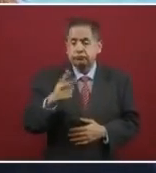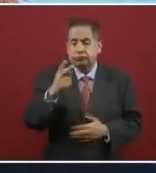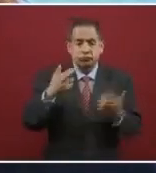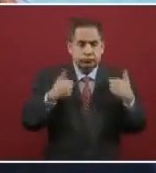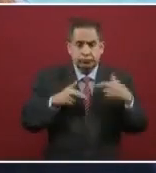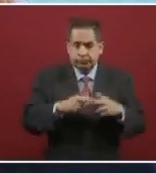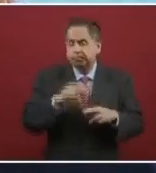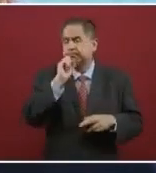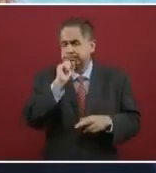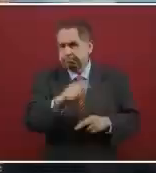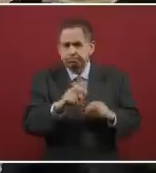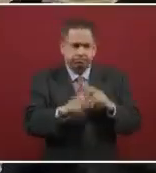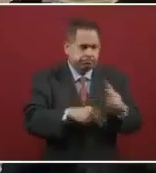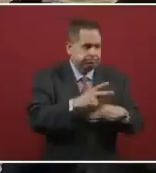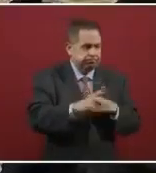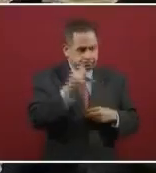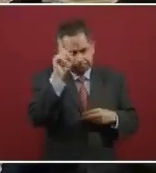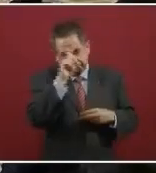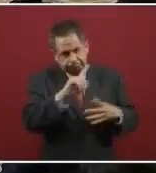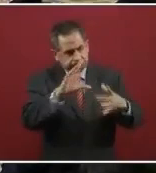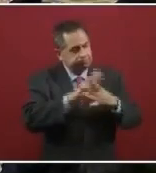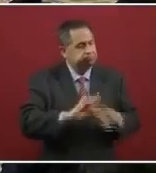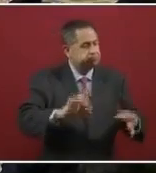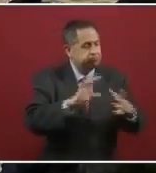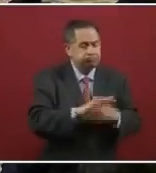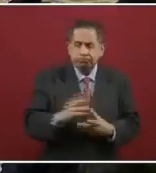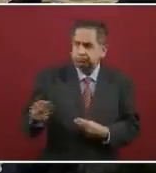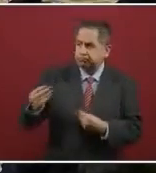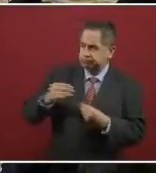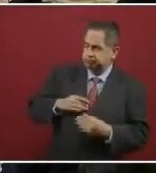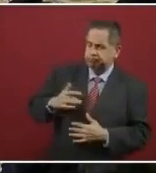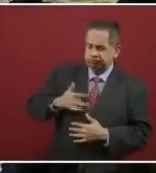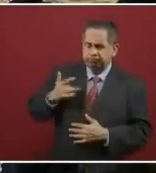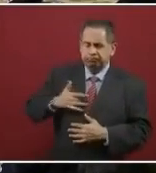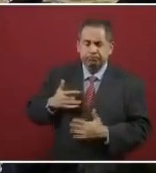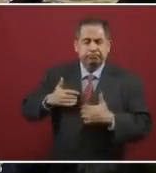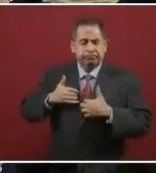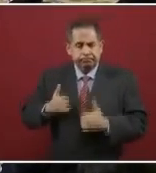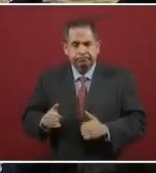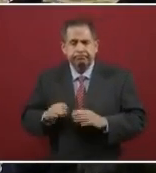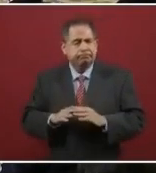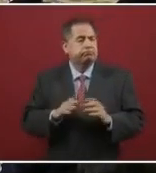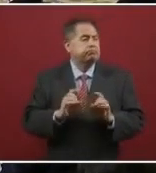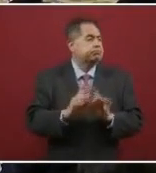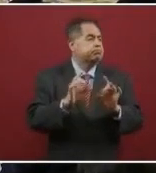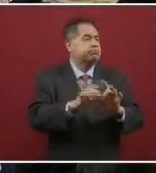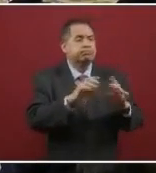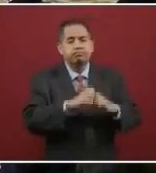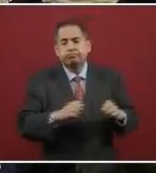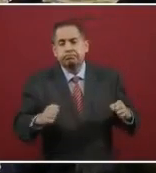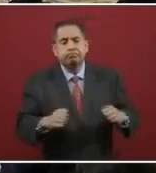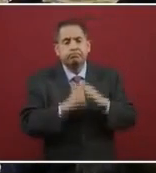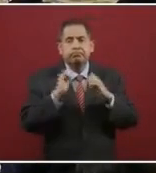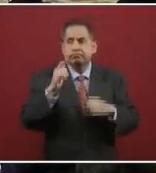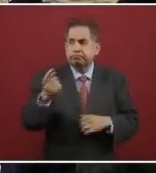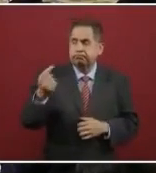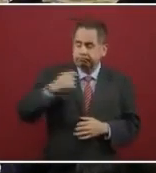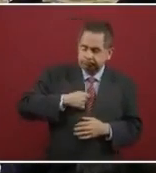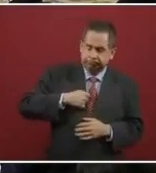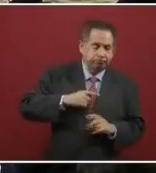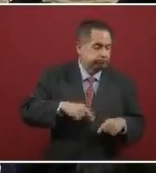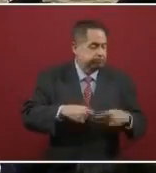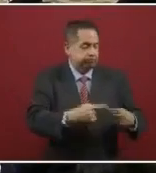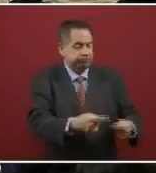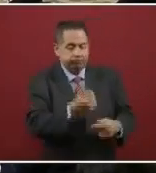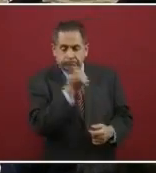para otorgarles herramientas físicas y emocionales en situaciones de riesgo y procesos resilientes para sus